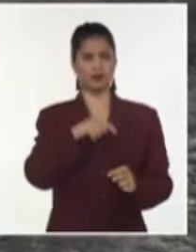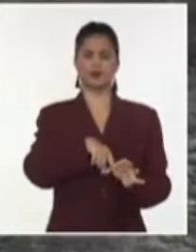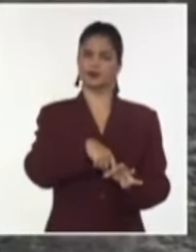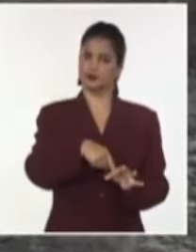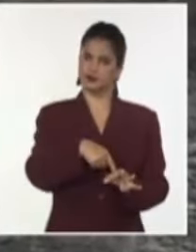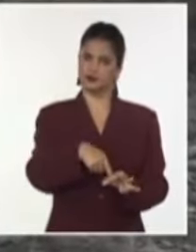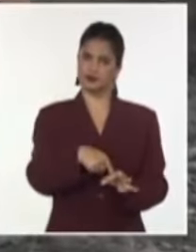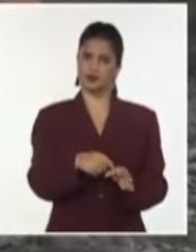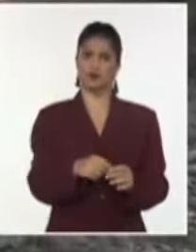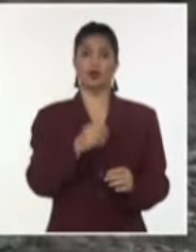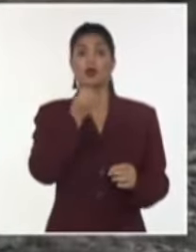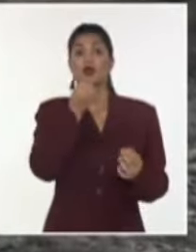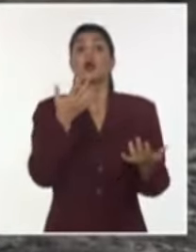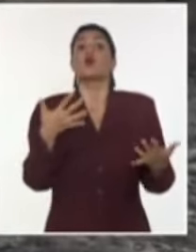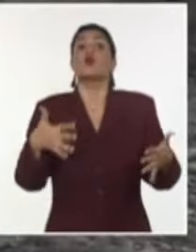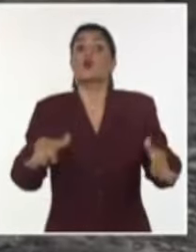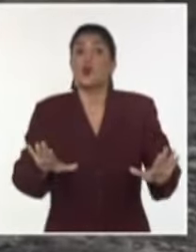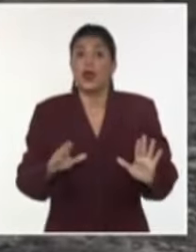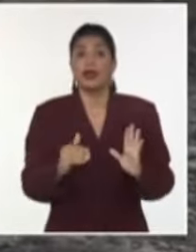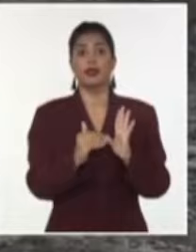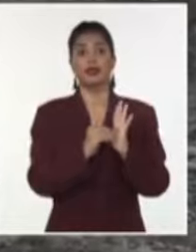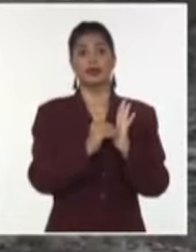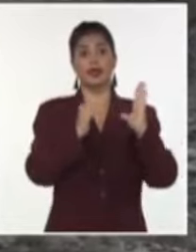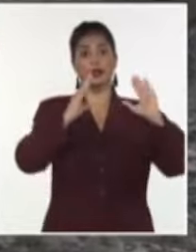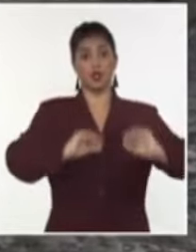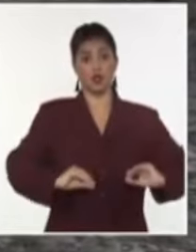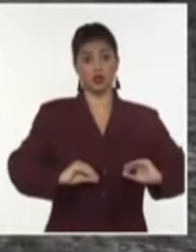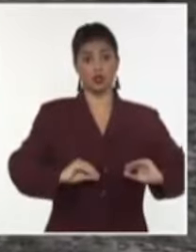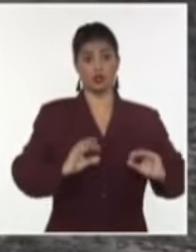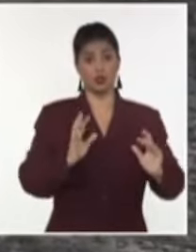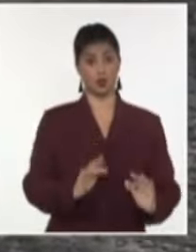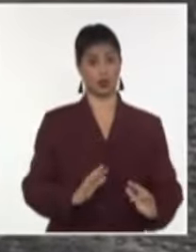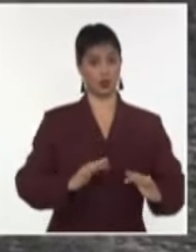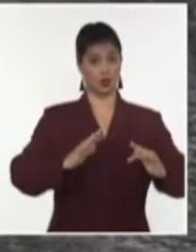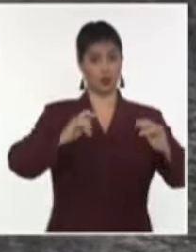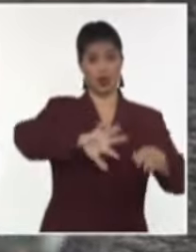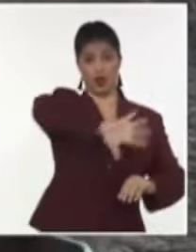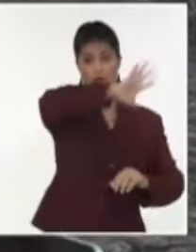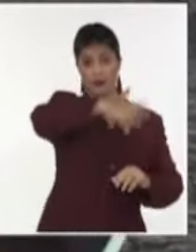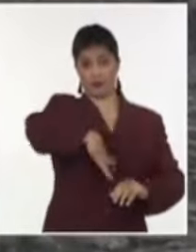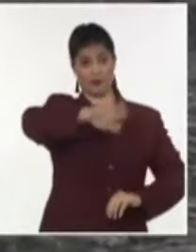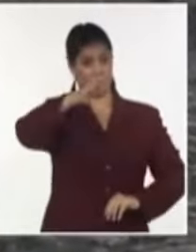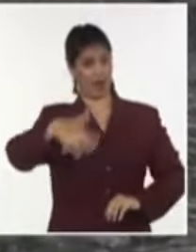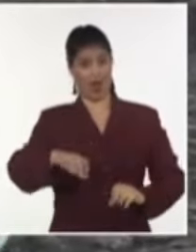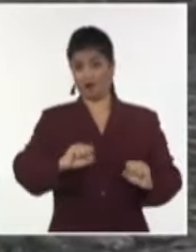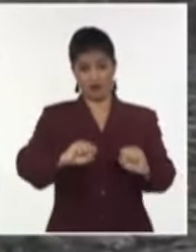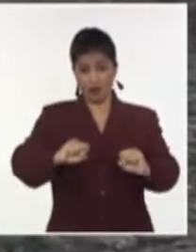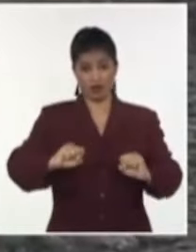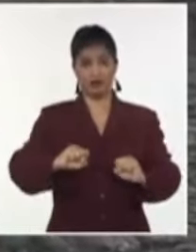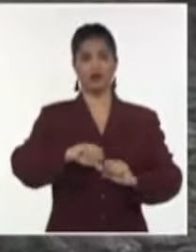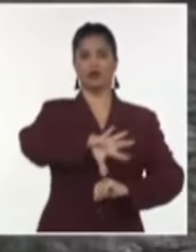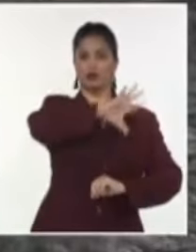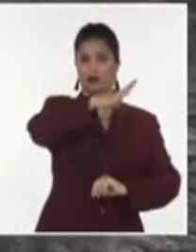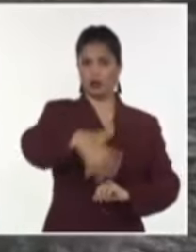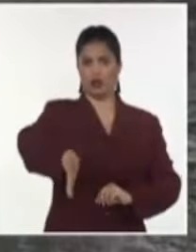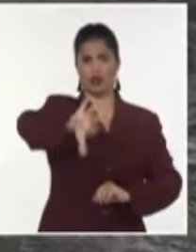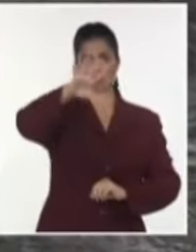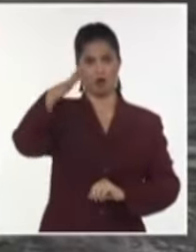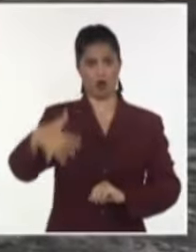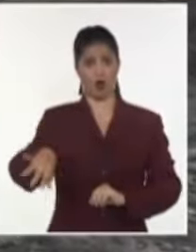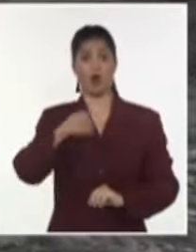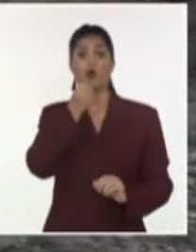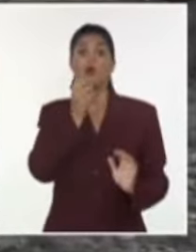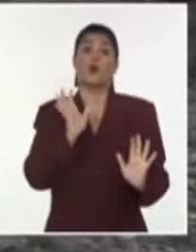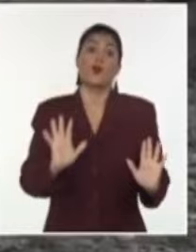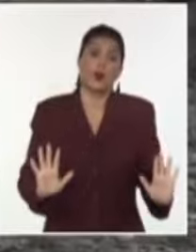Quizás más tarde puedan producirse algunas olas en esta zona, quizás no